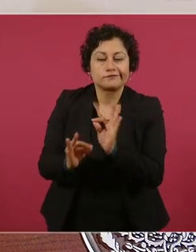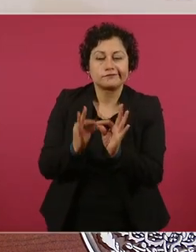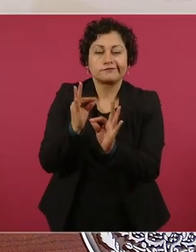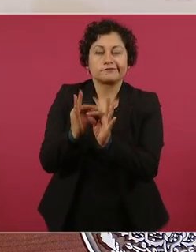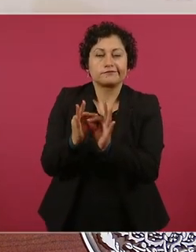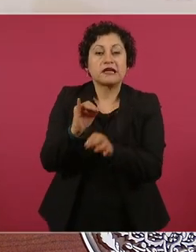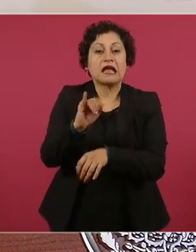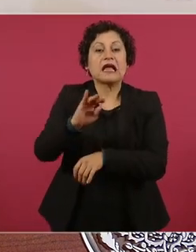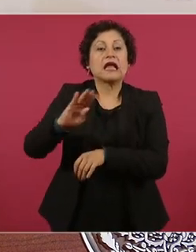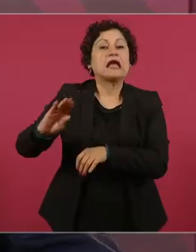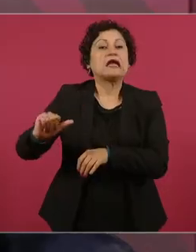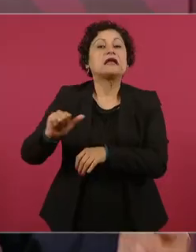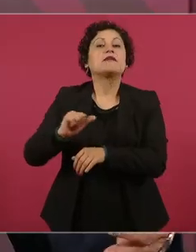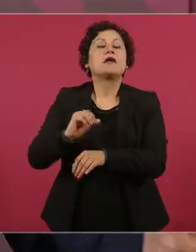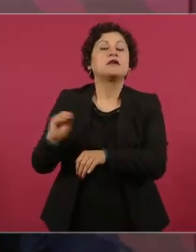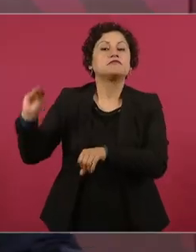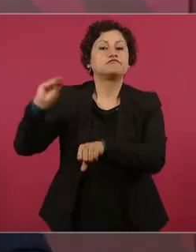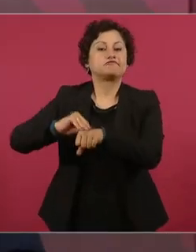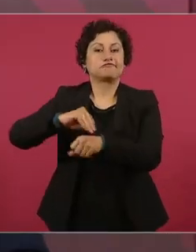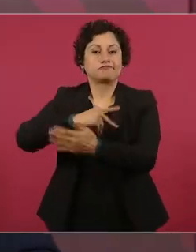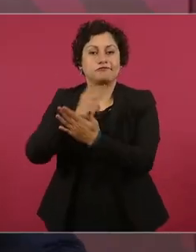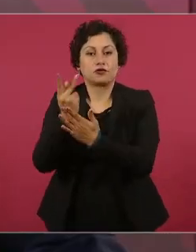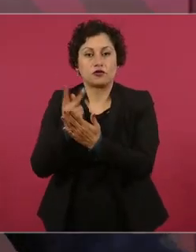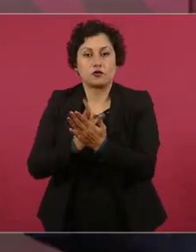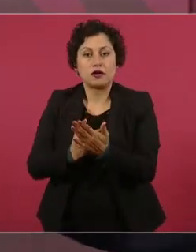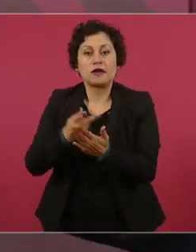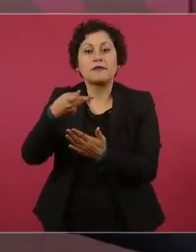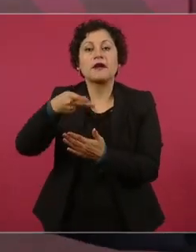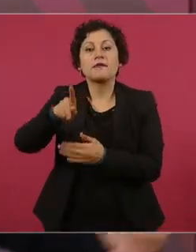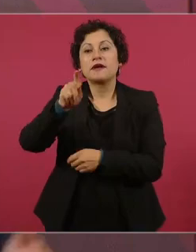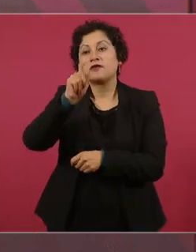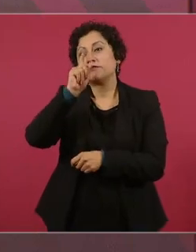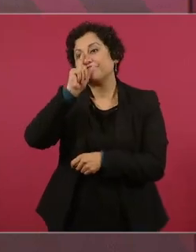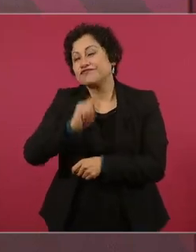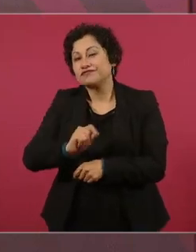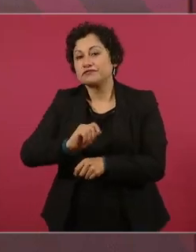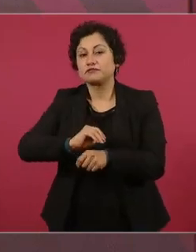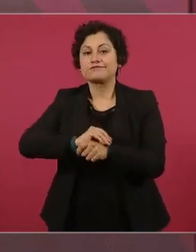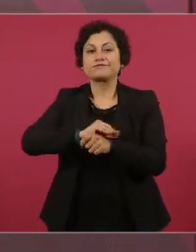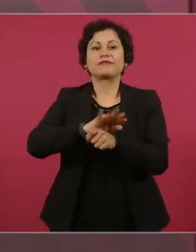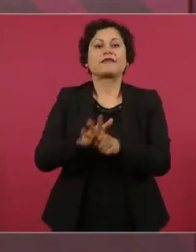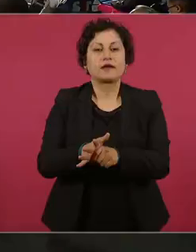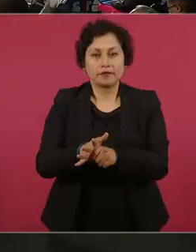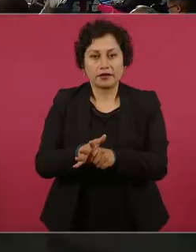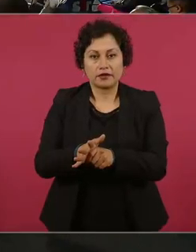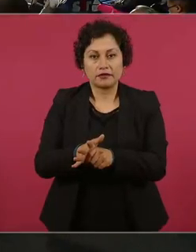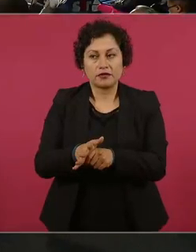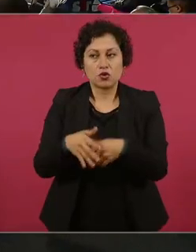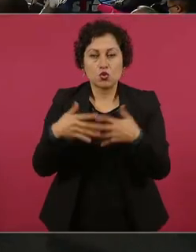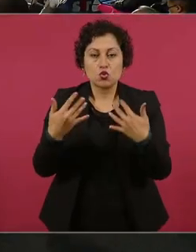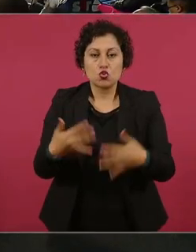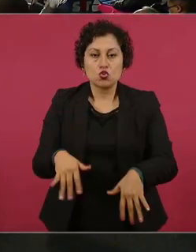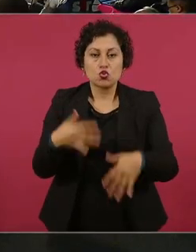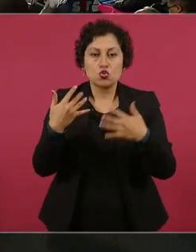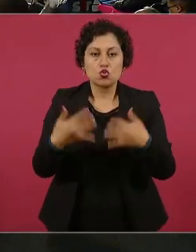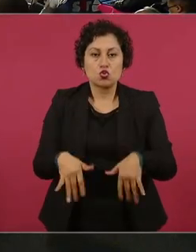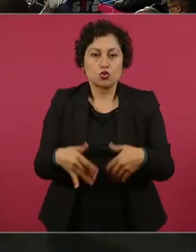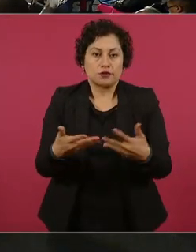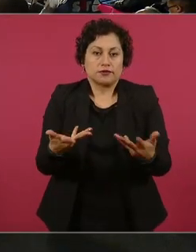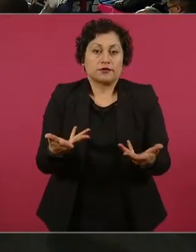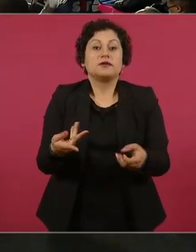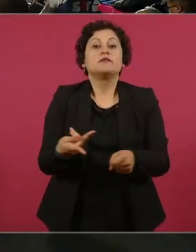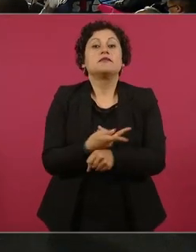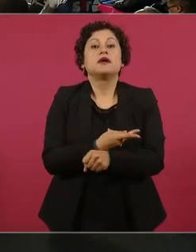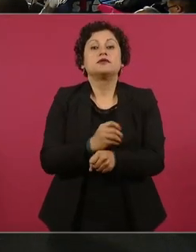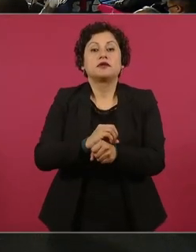Porque nos unimos todos, nos ayudó muchísimo el